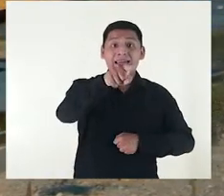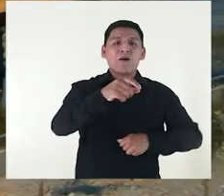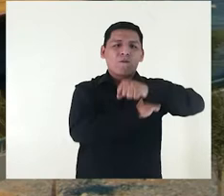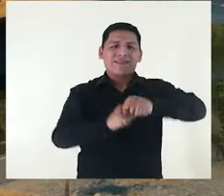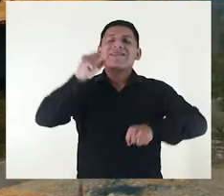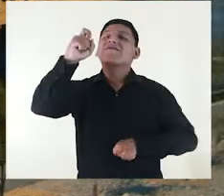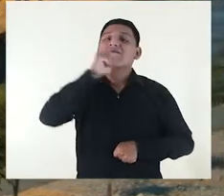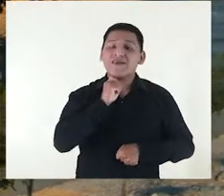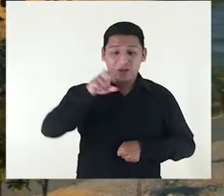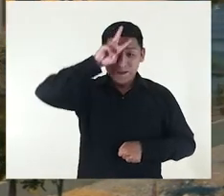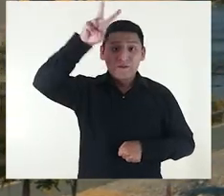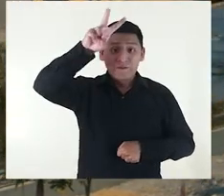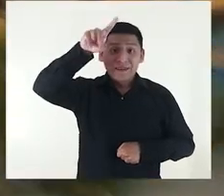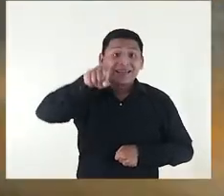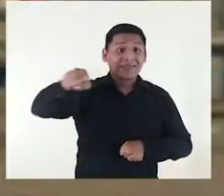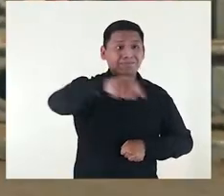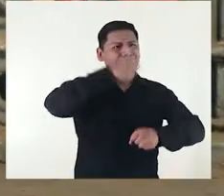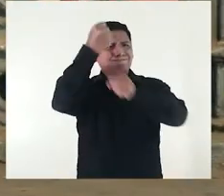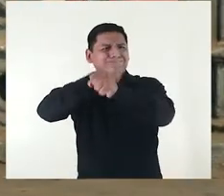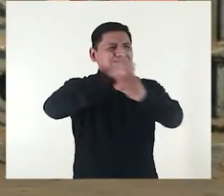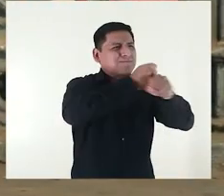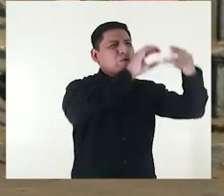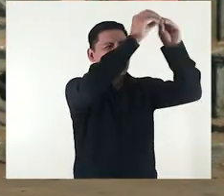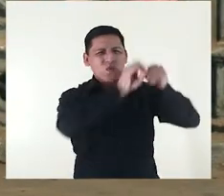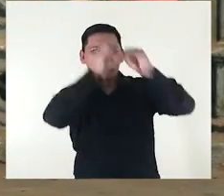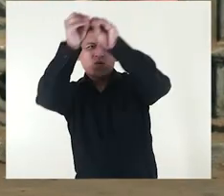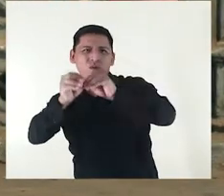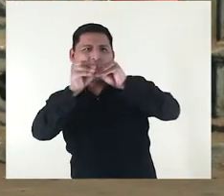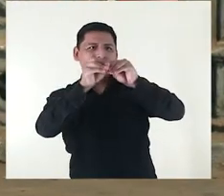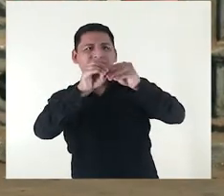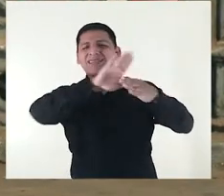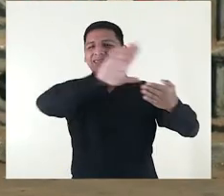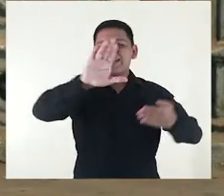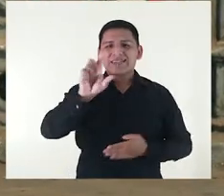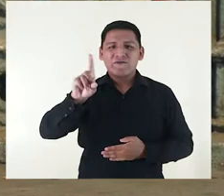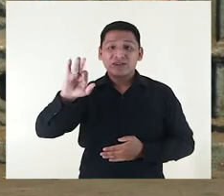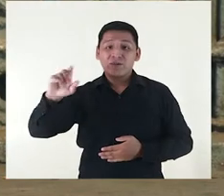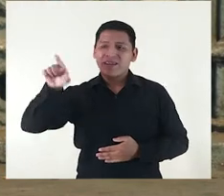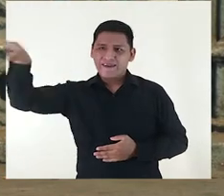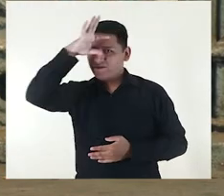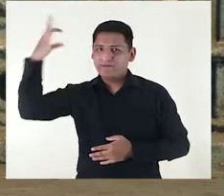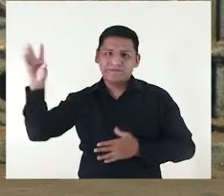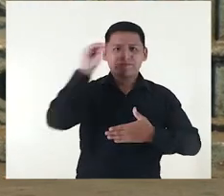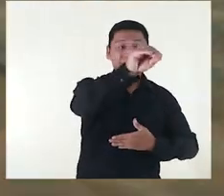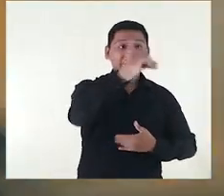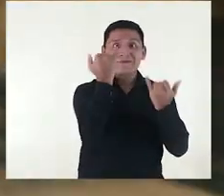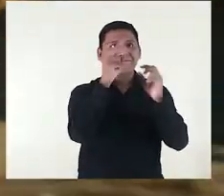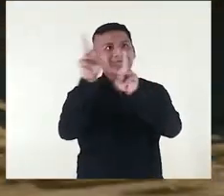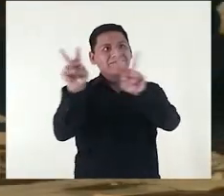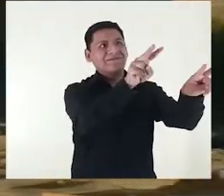Es el primer puente de fierro del Perú. Y su construcción se encargó de los detalles de fundición de Fourchambault en